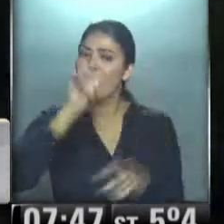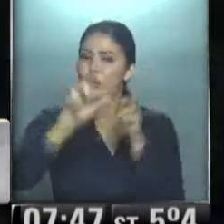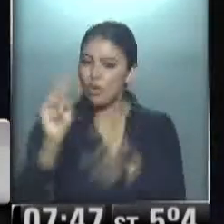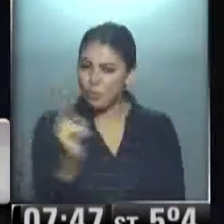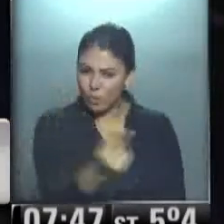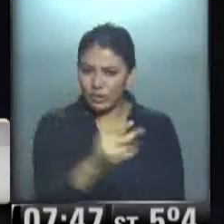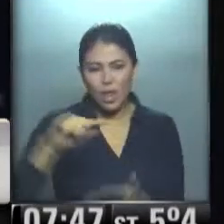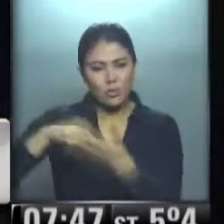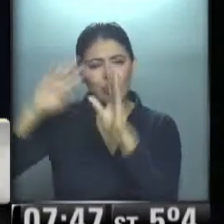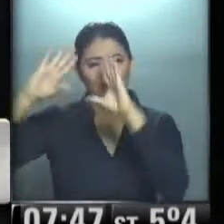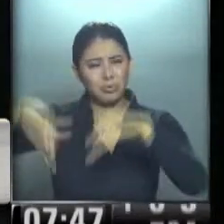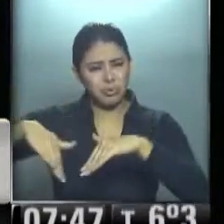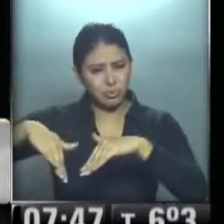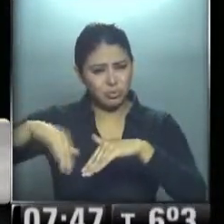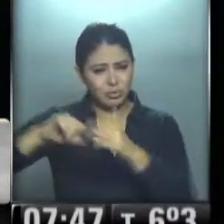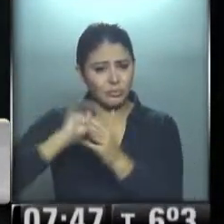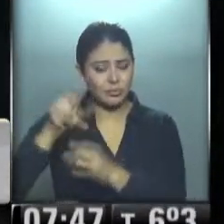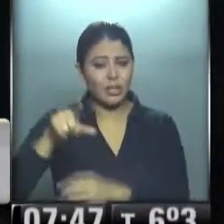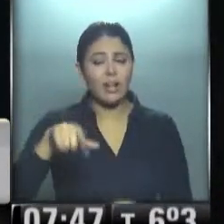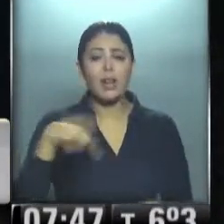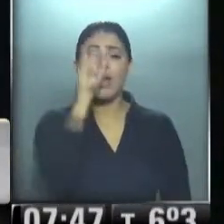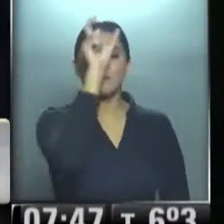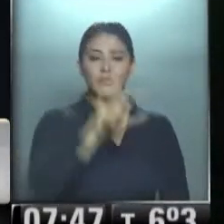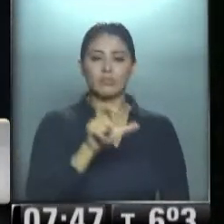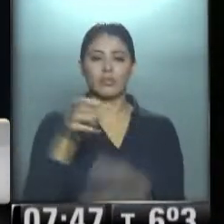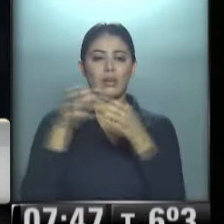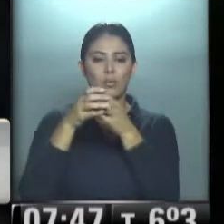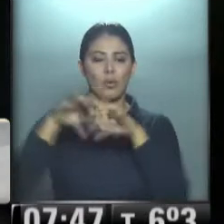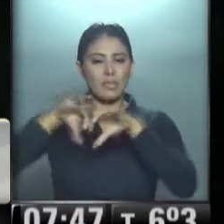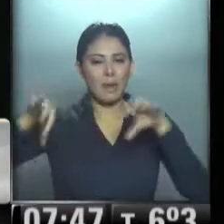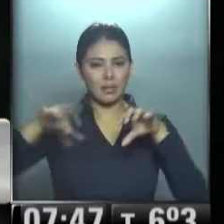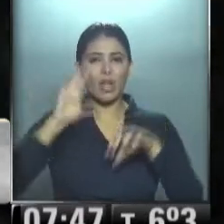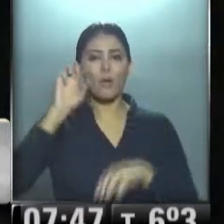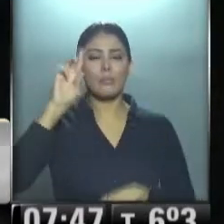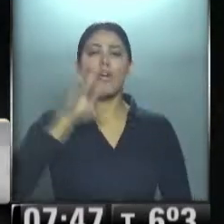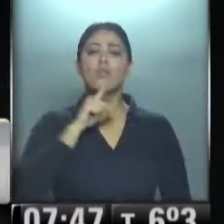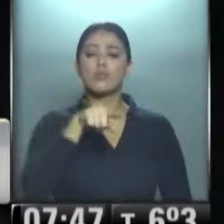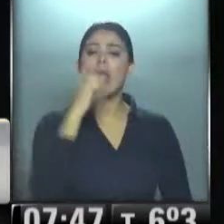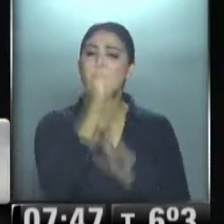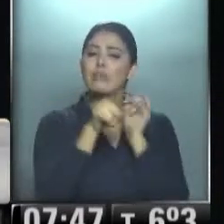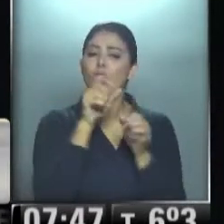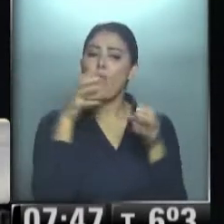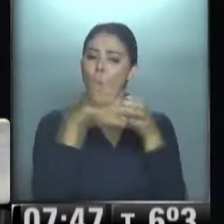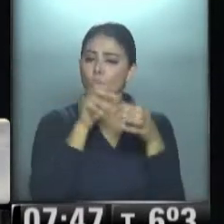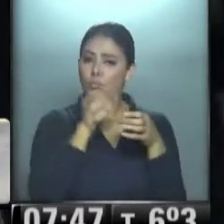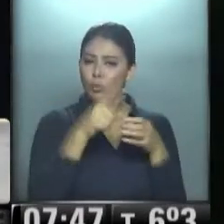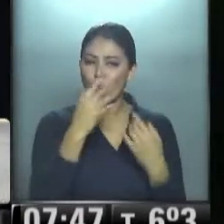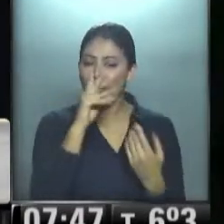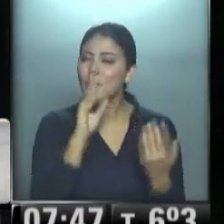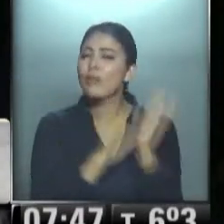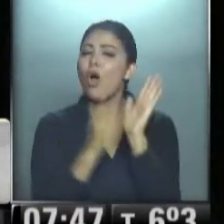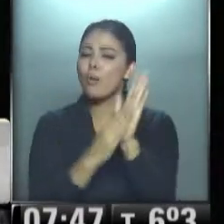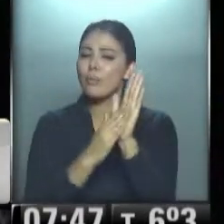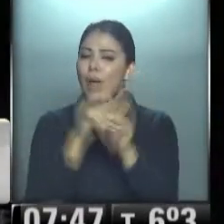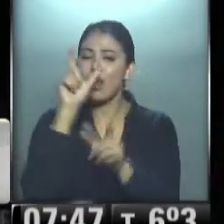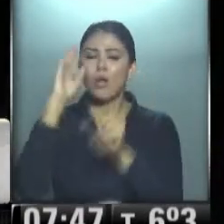la devastada ciudad de Slaviansk. El dirigente separatista prorruso explicó que sus hombres han podido comprobar una